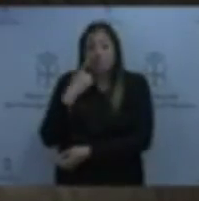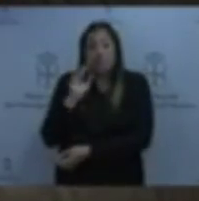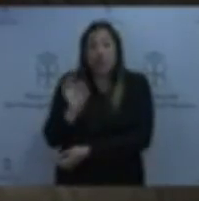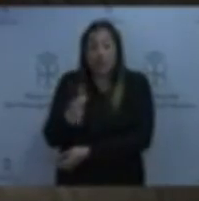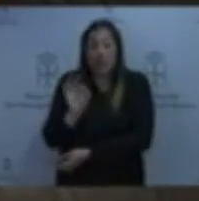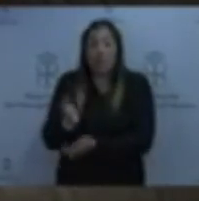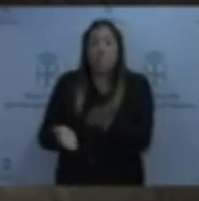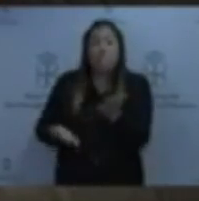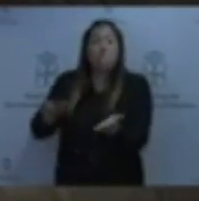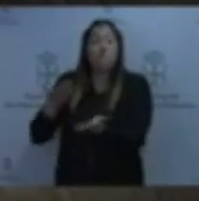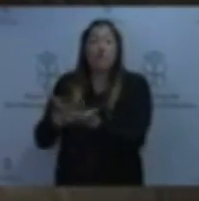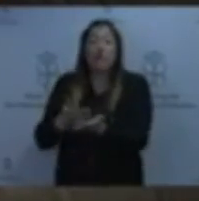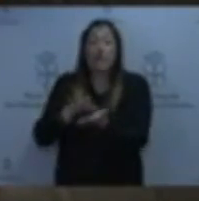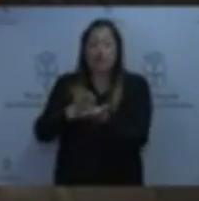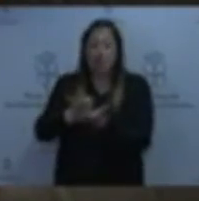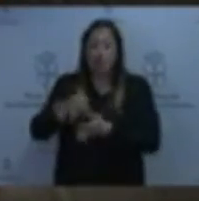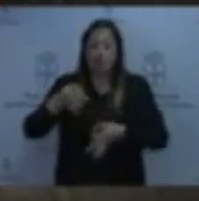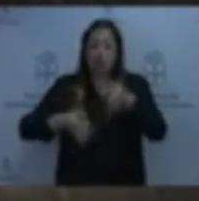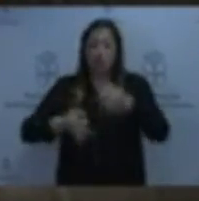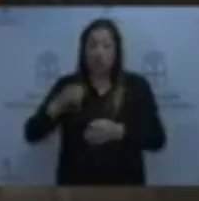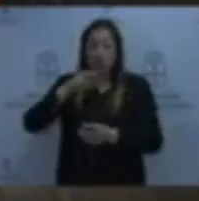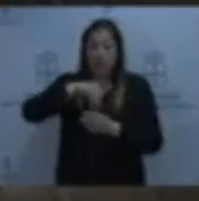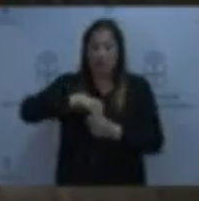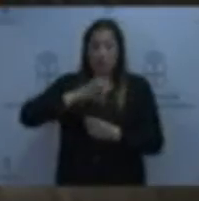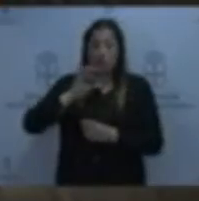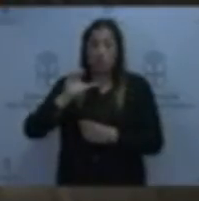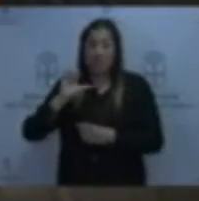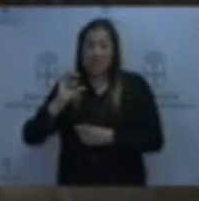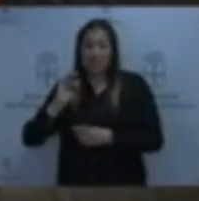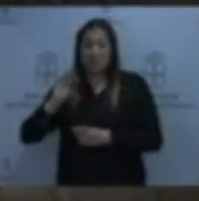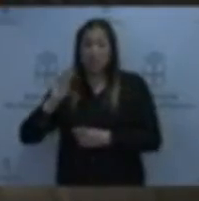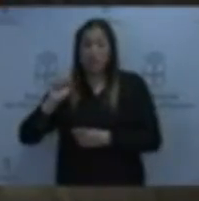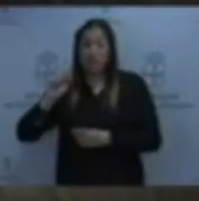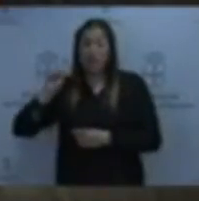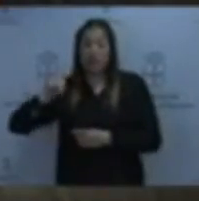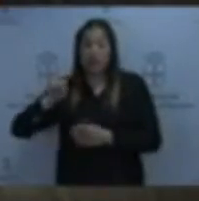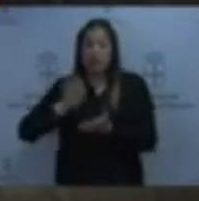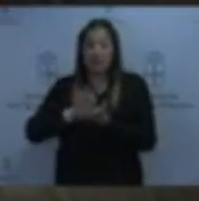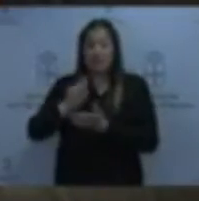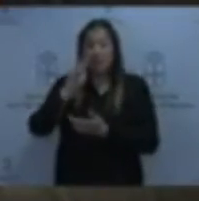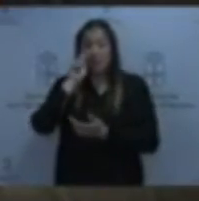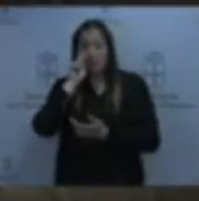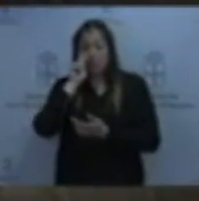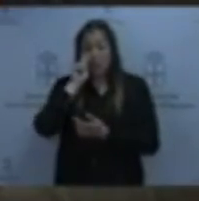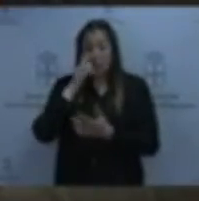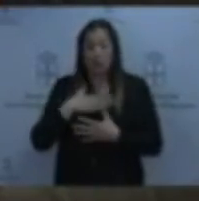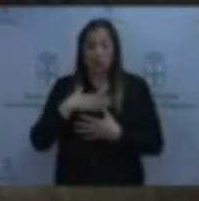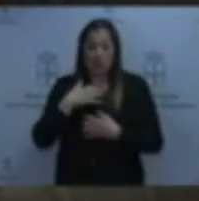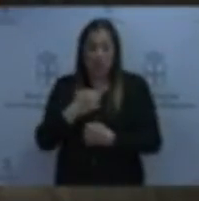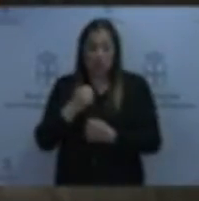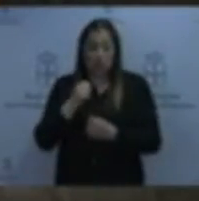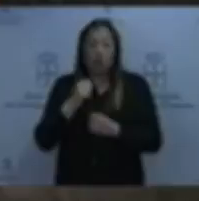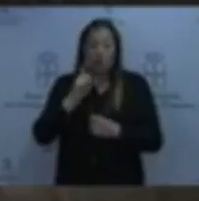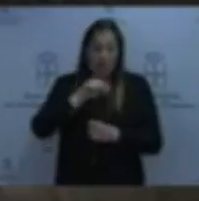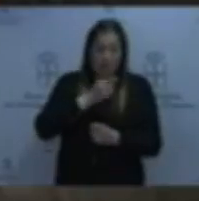de nuestros servicios jurídicos del SESPA, por una parte, y por el Servicio de la Inspección del Servicio de Salud del Principado de Asturias, por